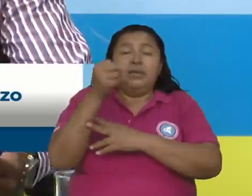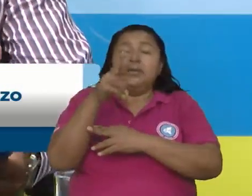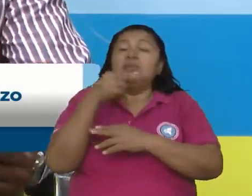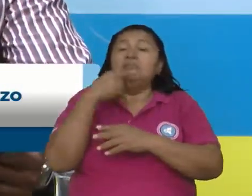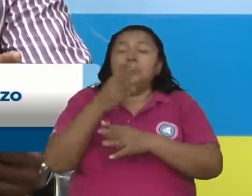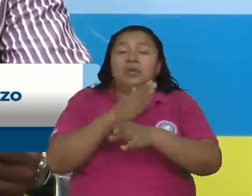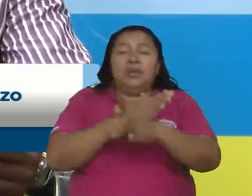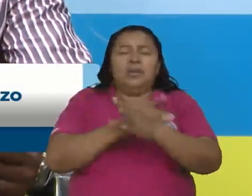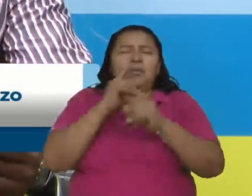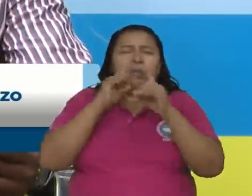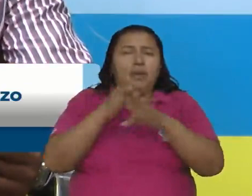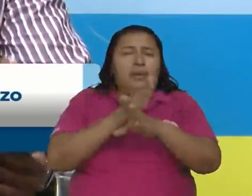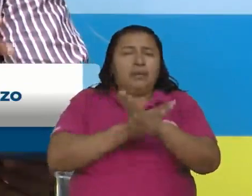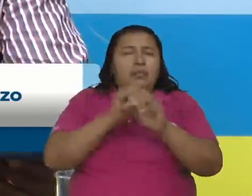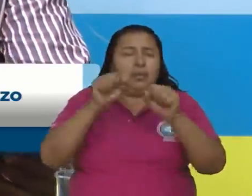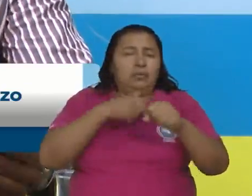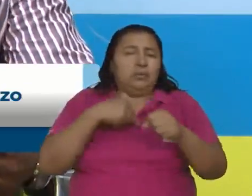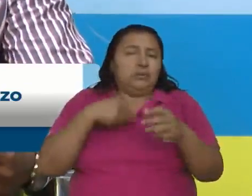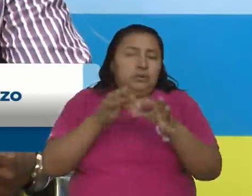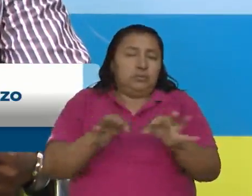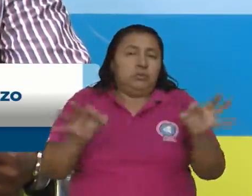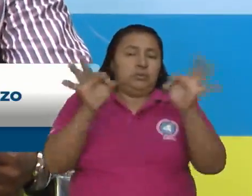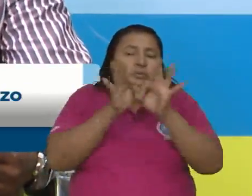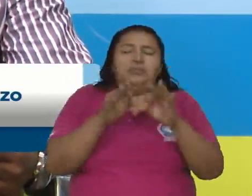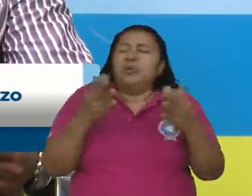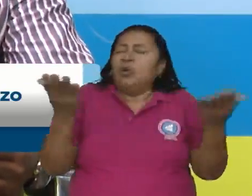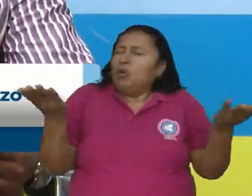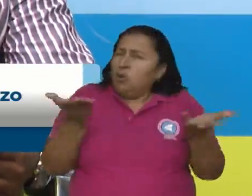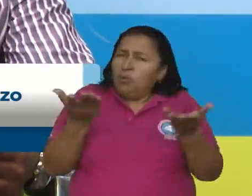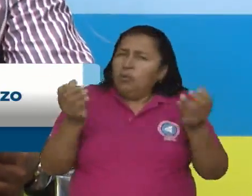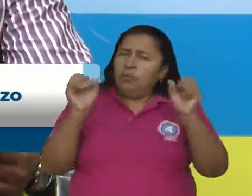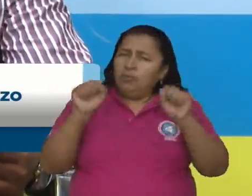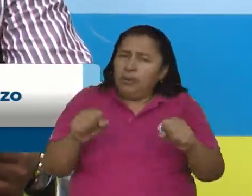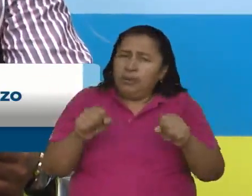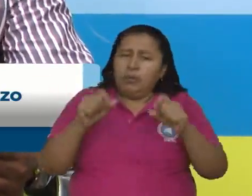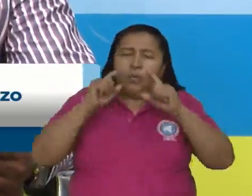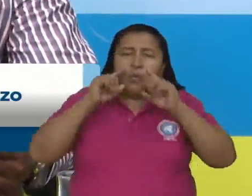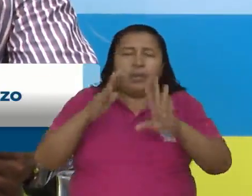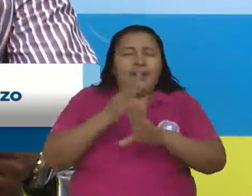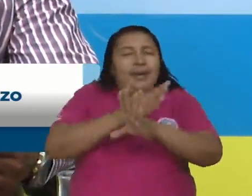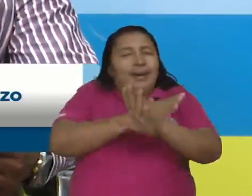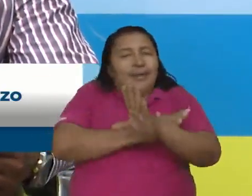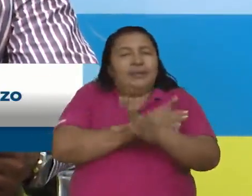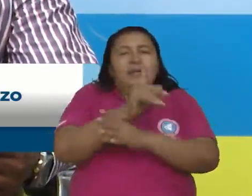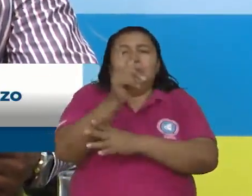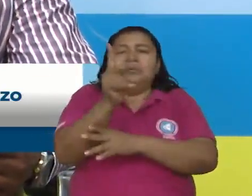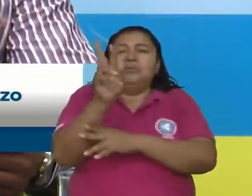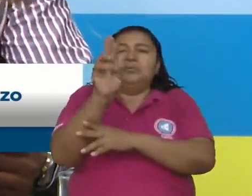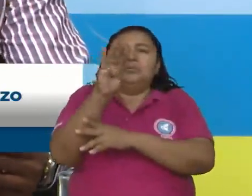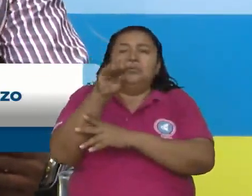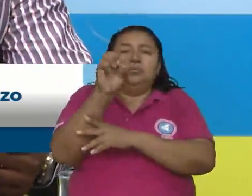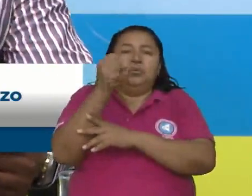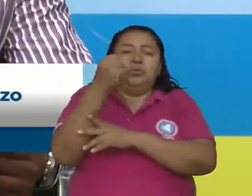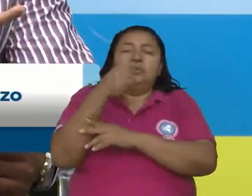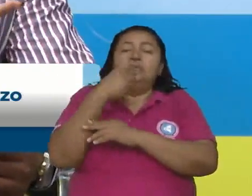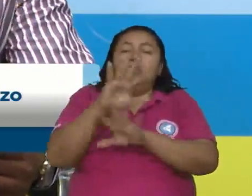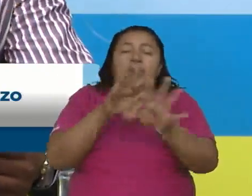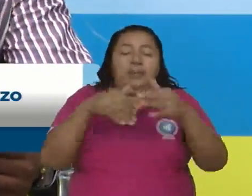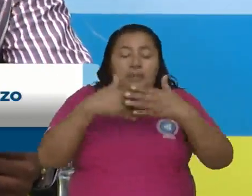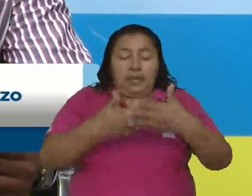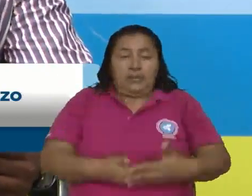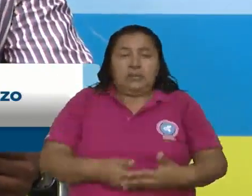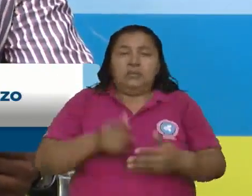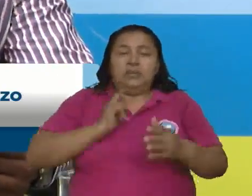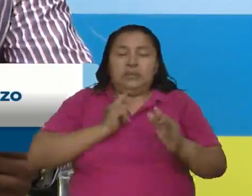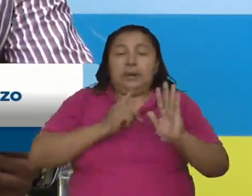la prevención, muy importante. ¿Cómo se puede prevenir la trombosis en aquella mujer embarazada que tiene factores de